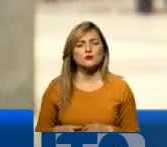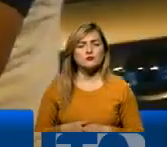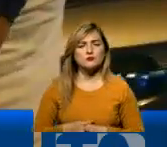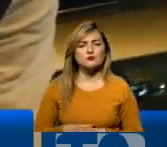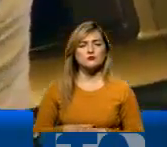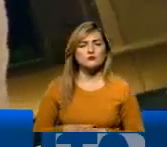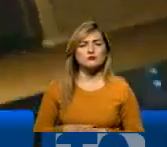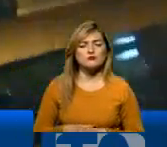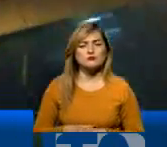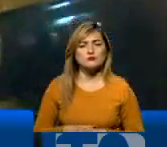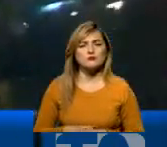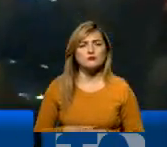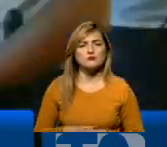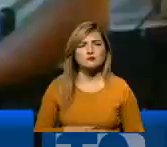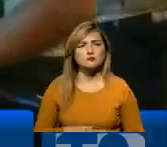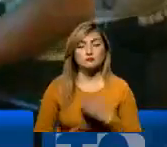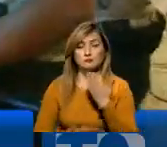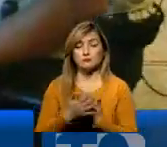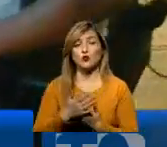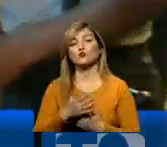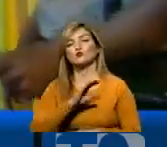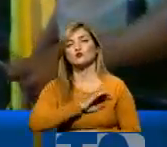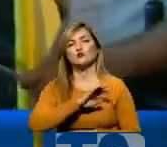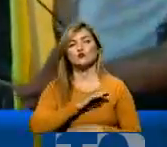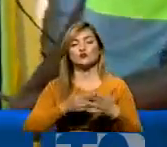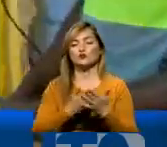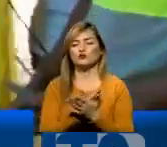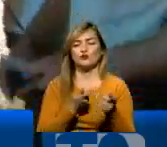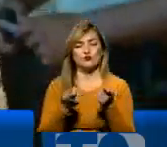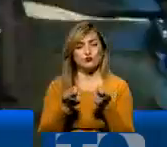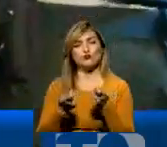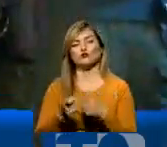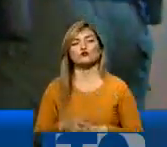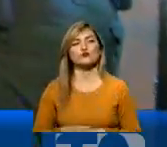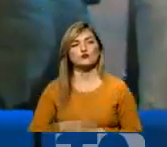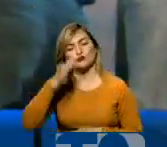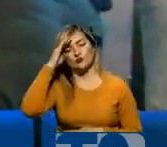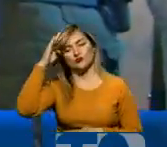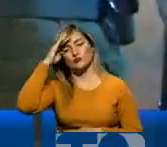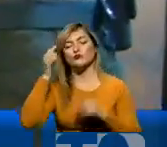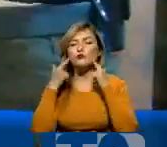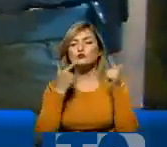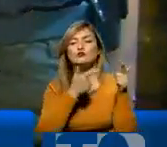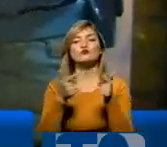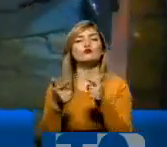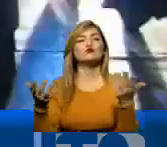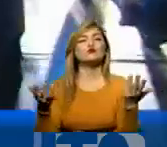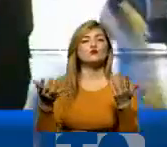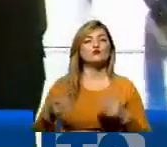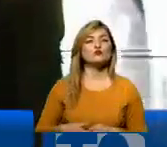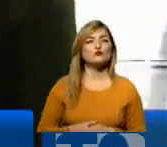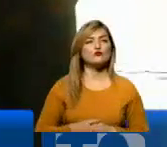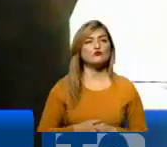parte de las facilidades que prestará el municipio a este nuevo contingente de uniformados que patrullarán la ciudad está